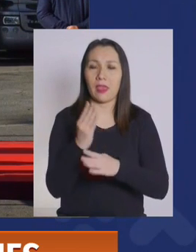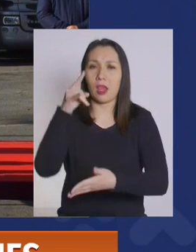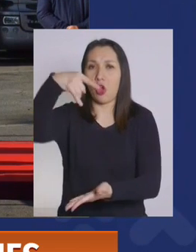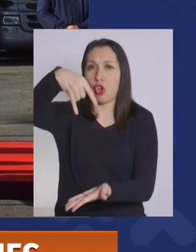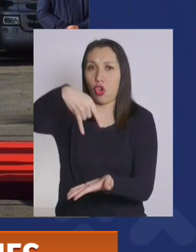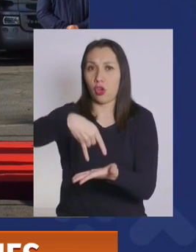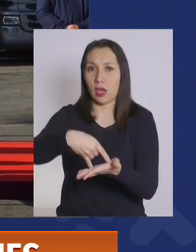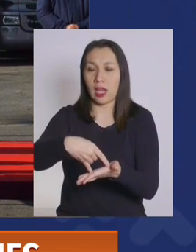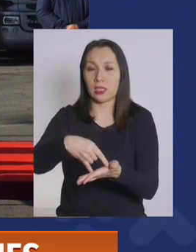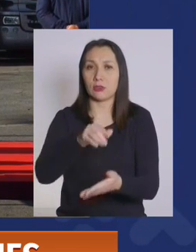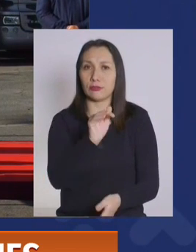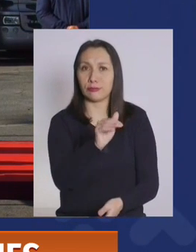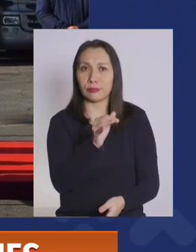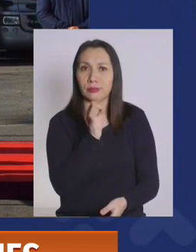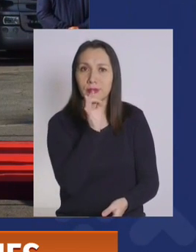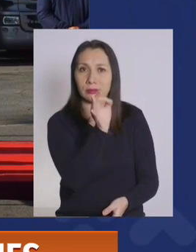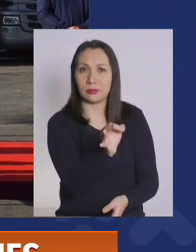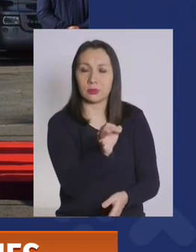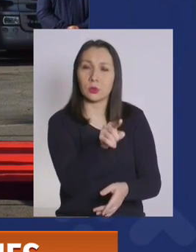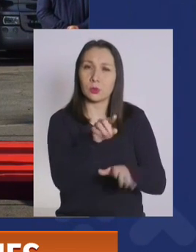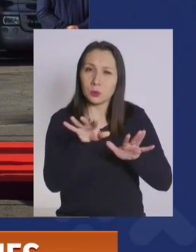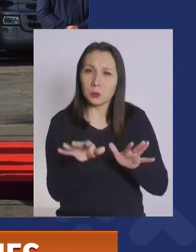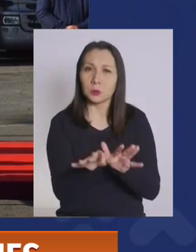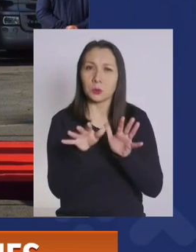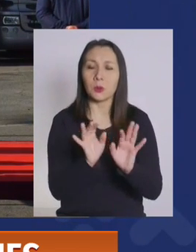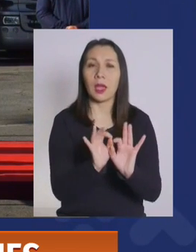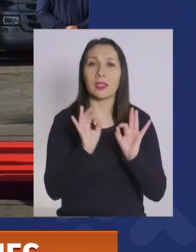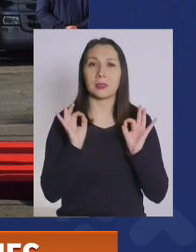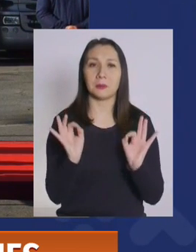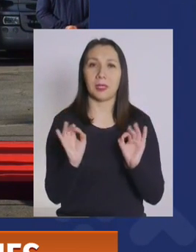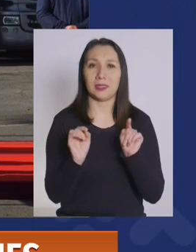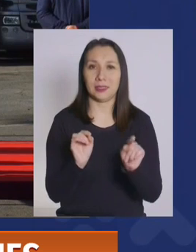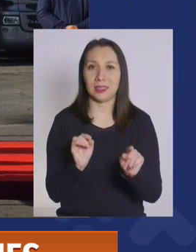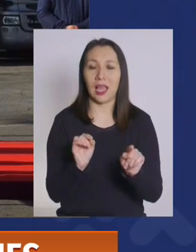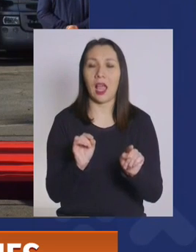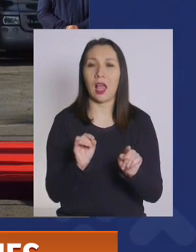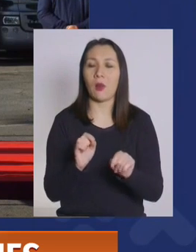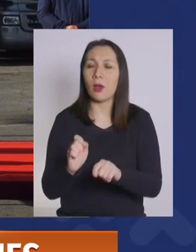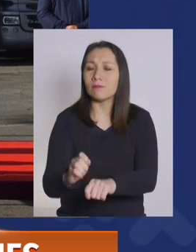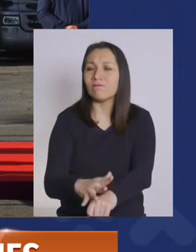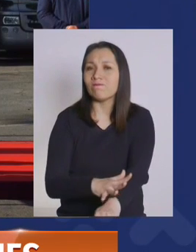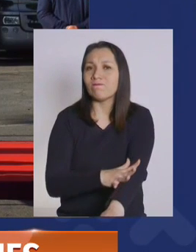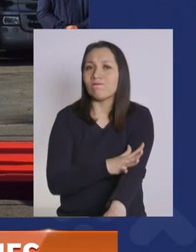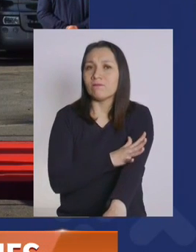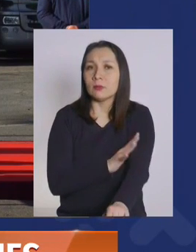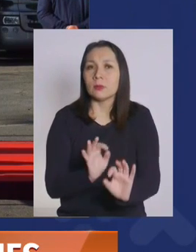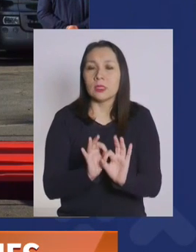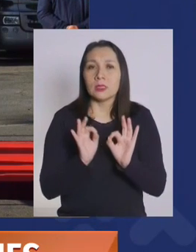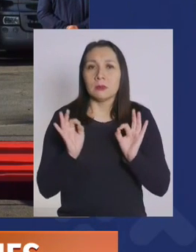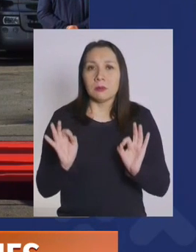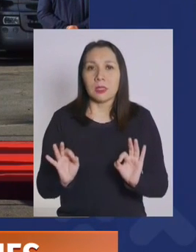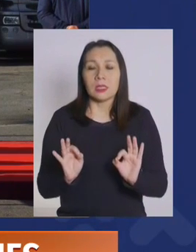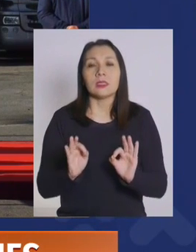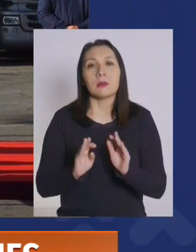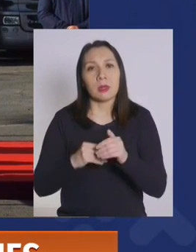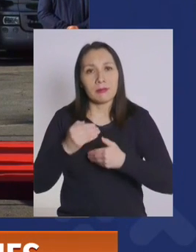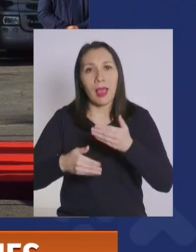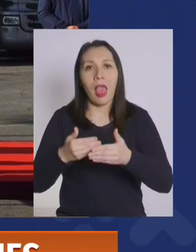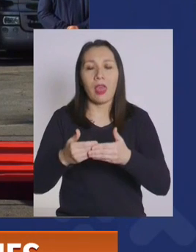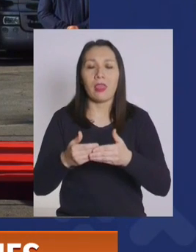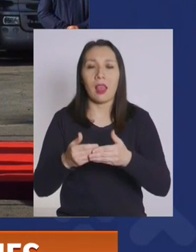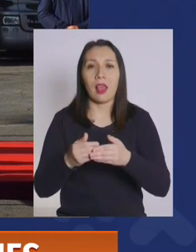Congreso que haga un esfuerzo especial, con una sensibilidad especial, para sacar